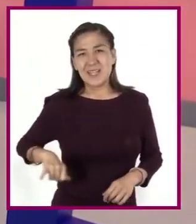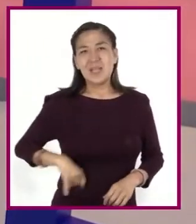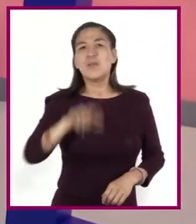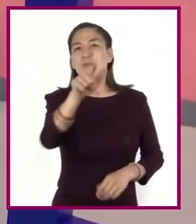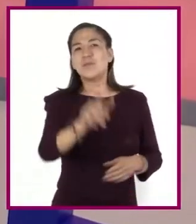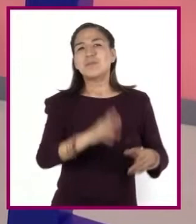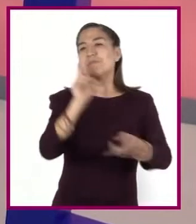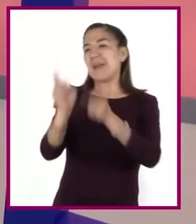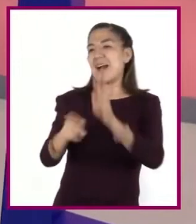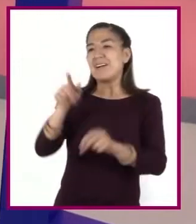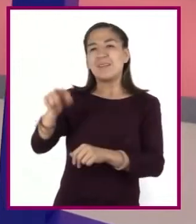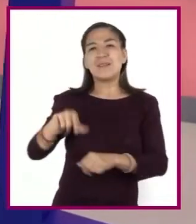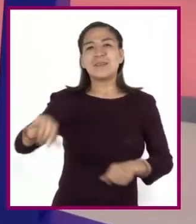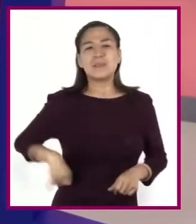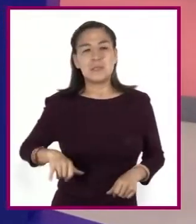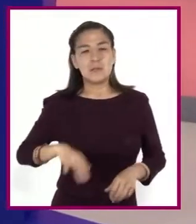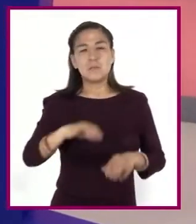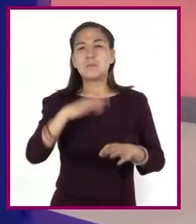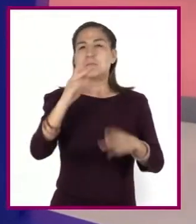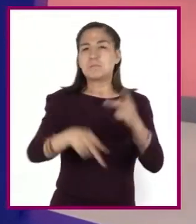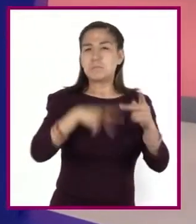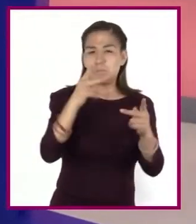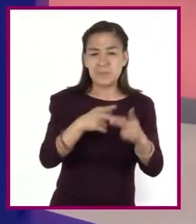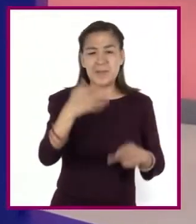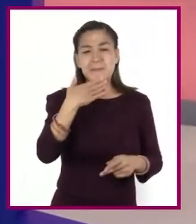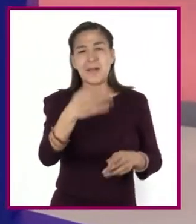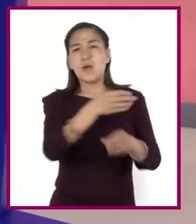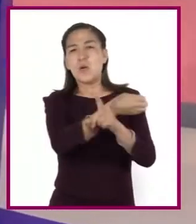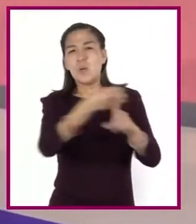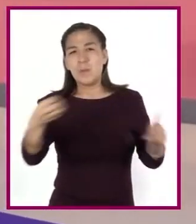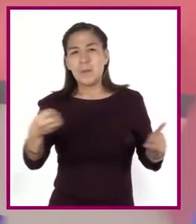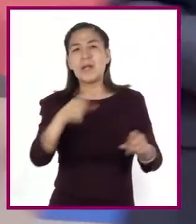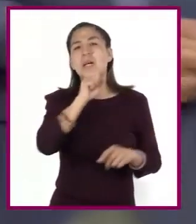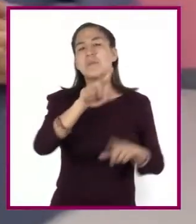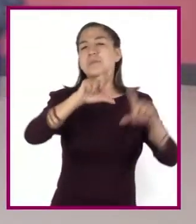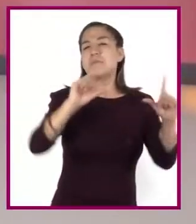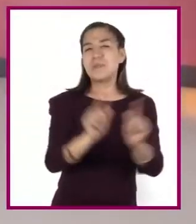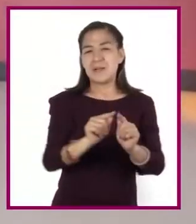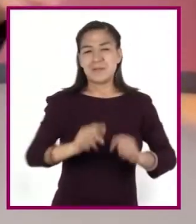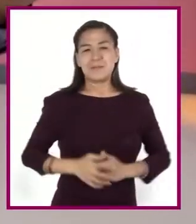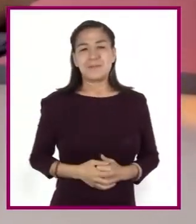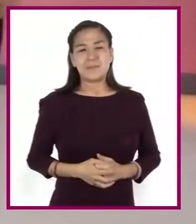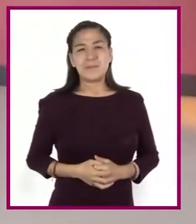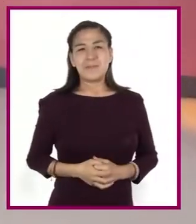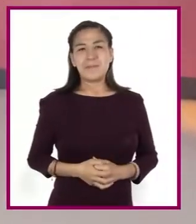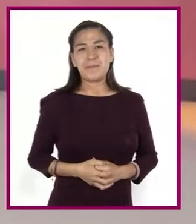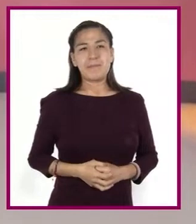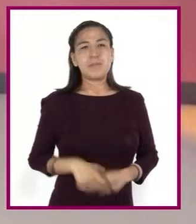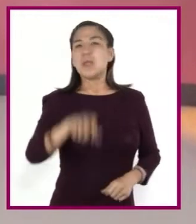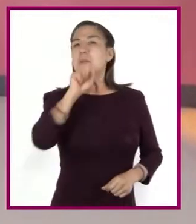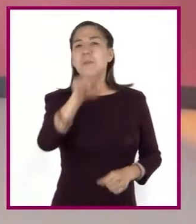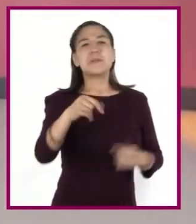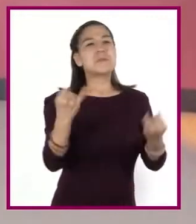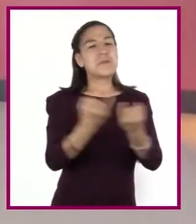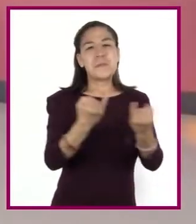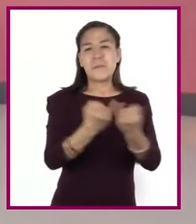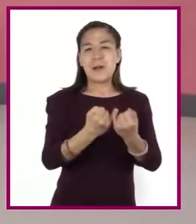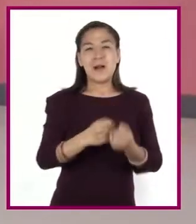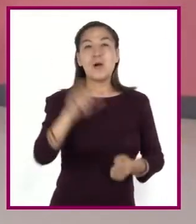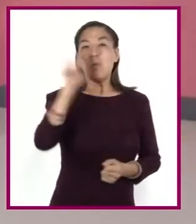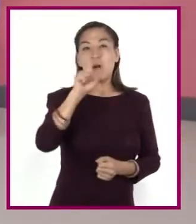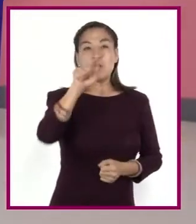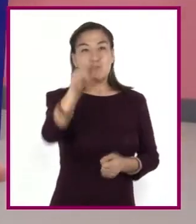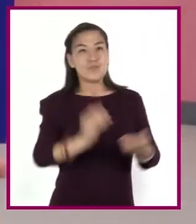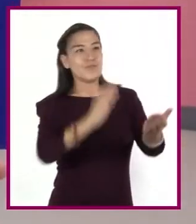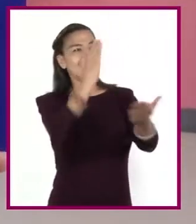a alguien de la forma más concisa, completa y a la vez breve. Y lo mismo sucede cuando uno va